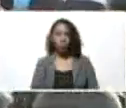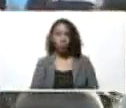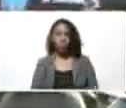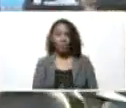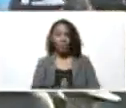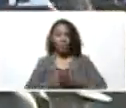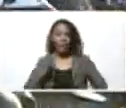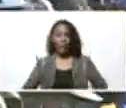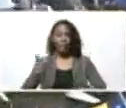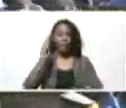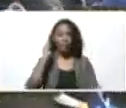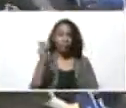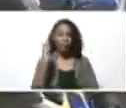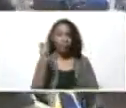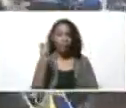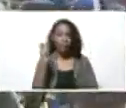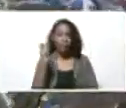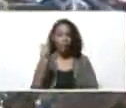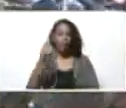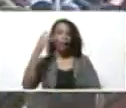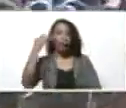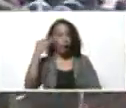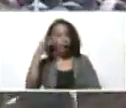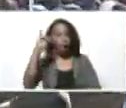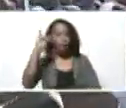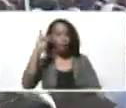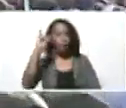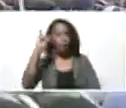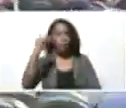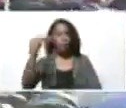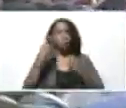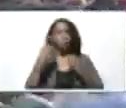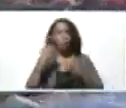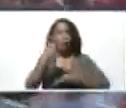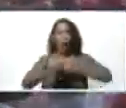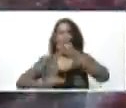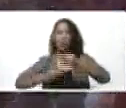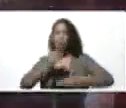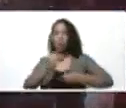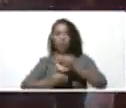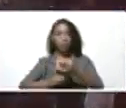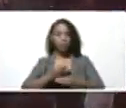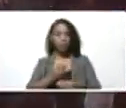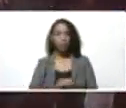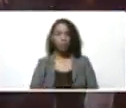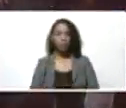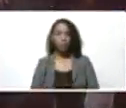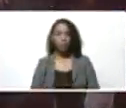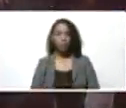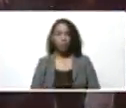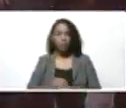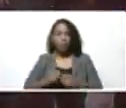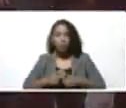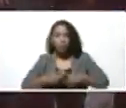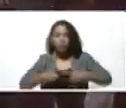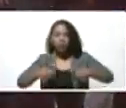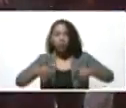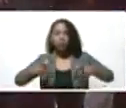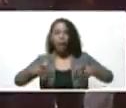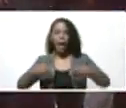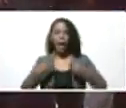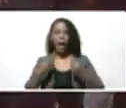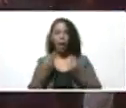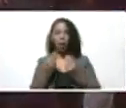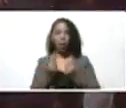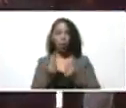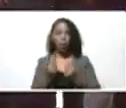Grandes tareas tenemos para consolidar el crecimiento económico